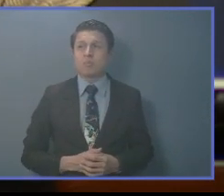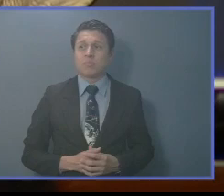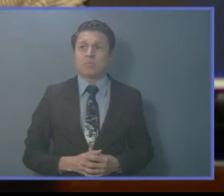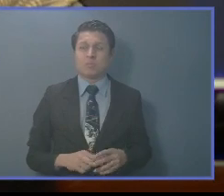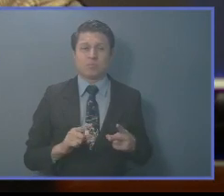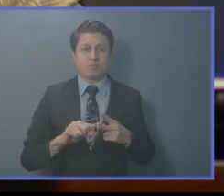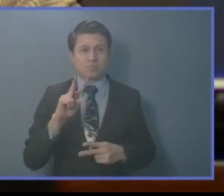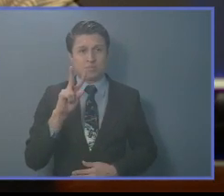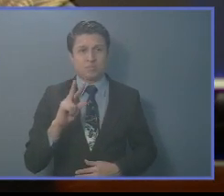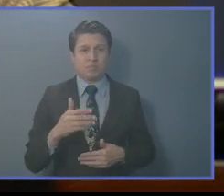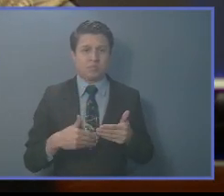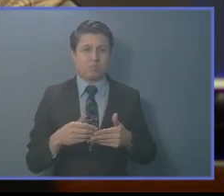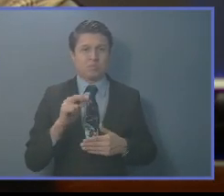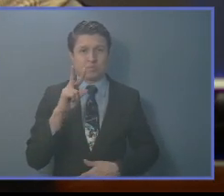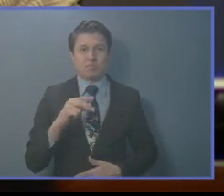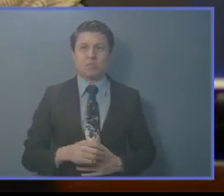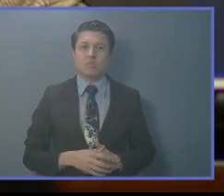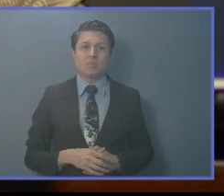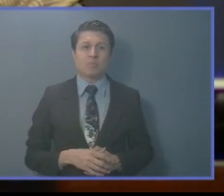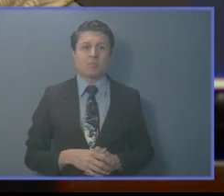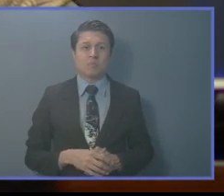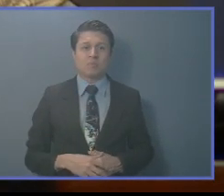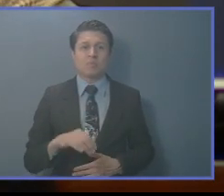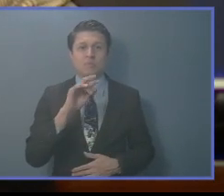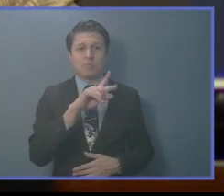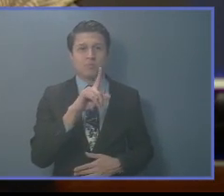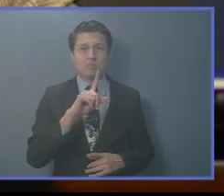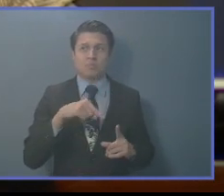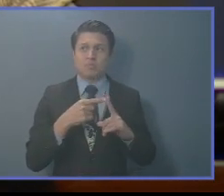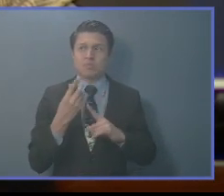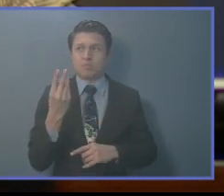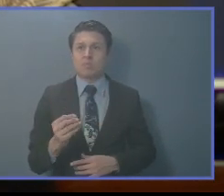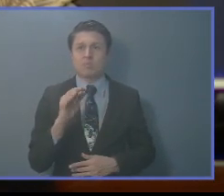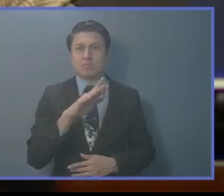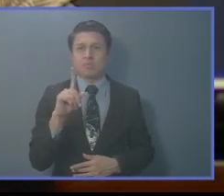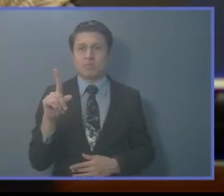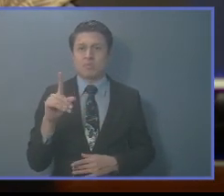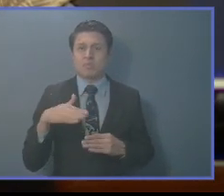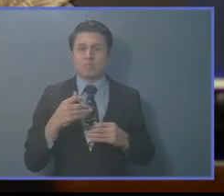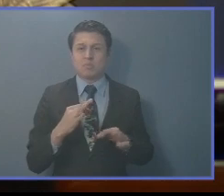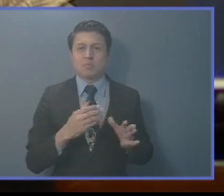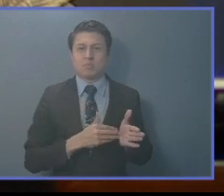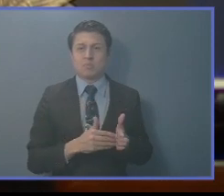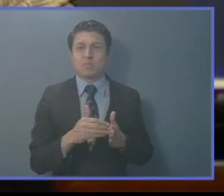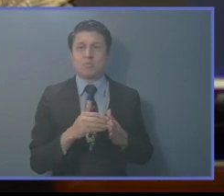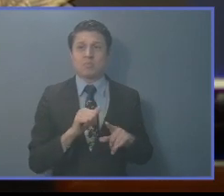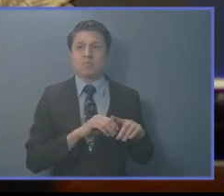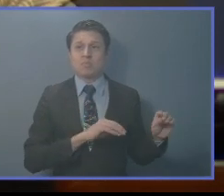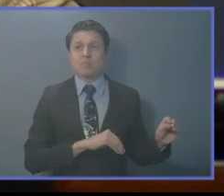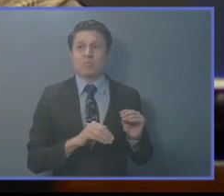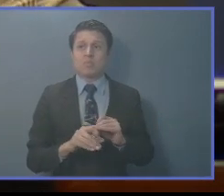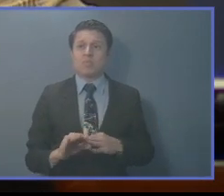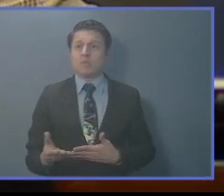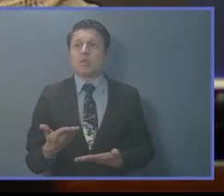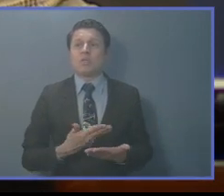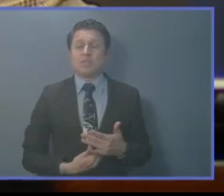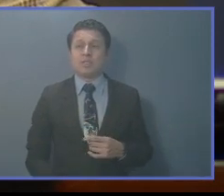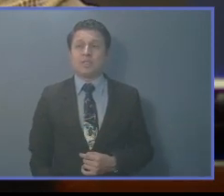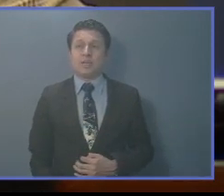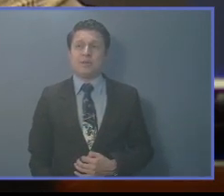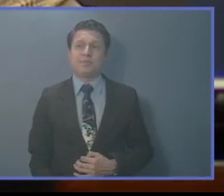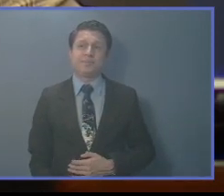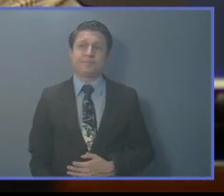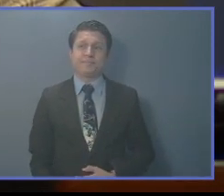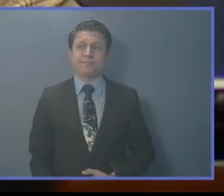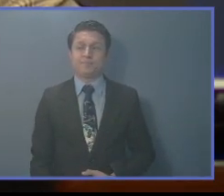2. Fase 2. Desde el día 31 hasta el día 51, después de la entrada en vigencia de la presente ley.